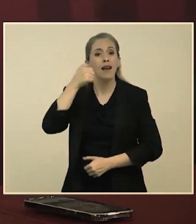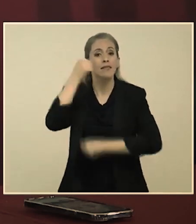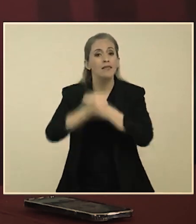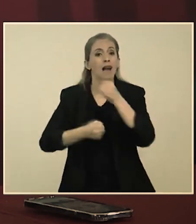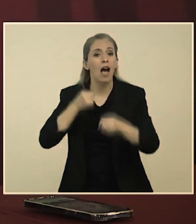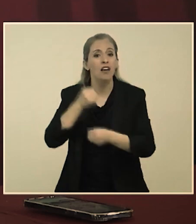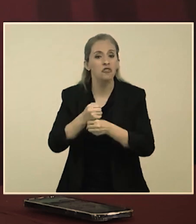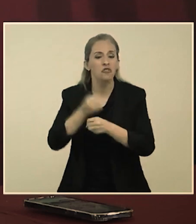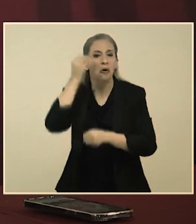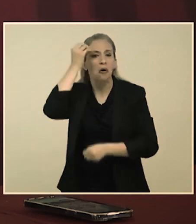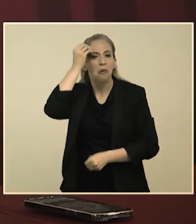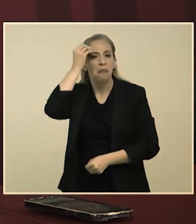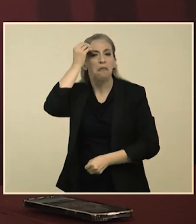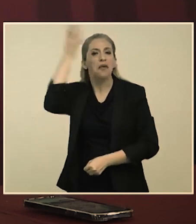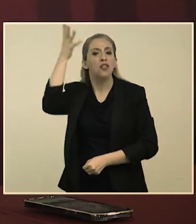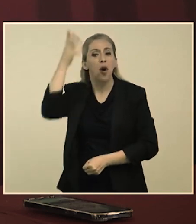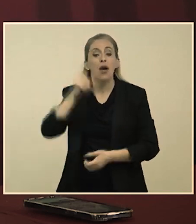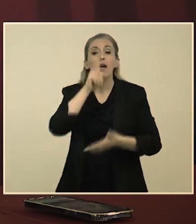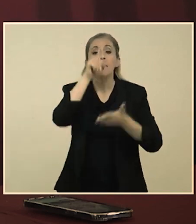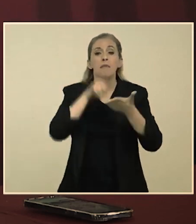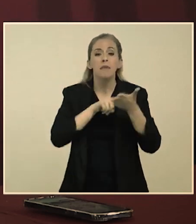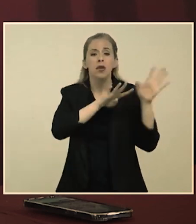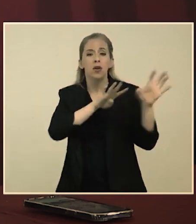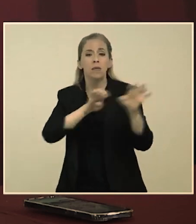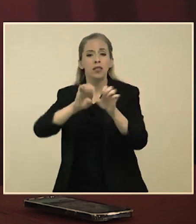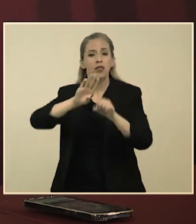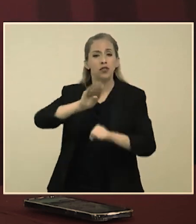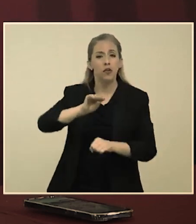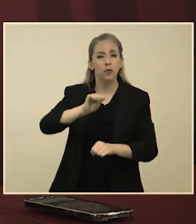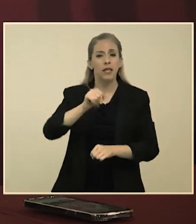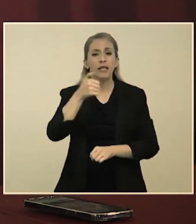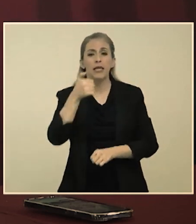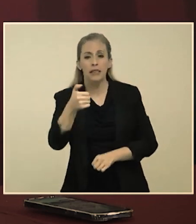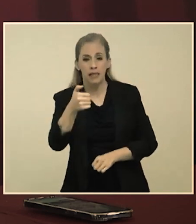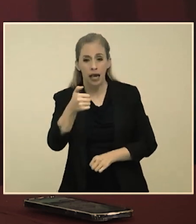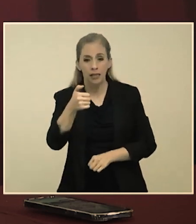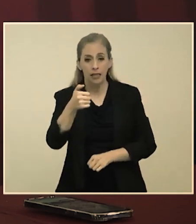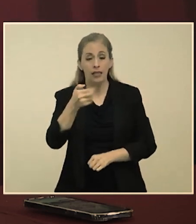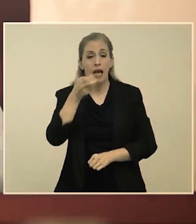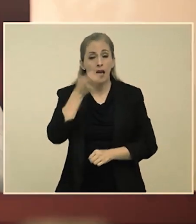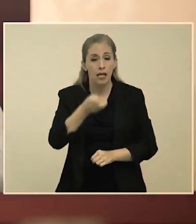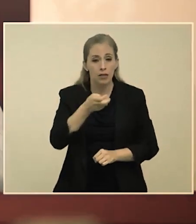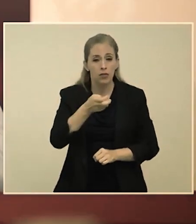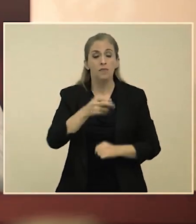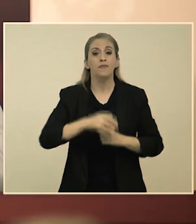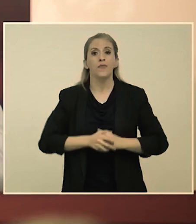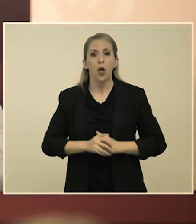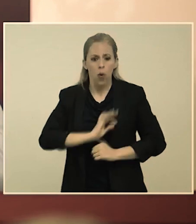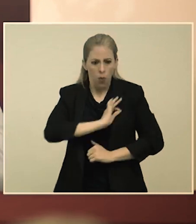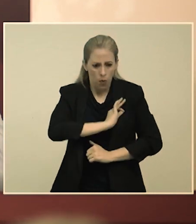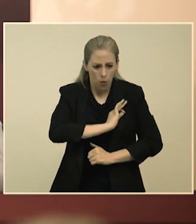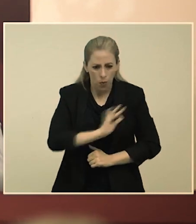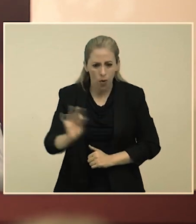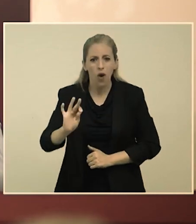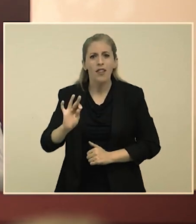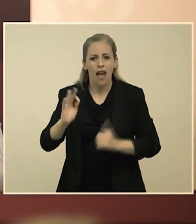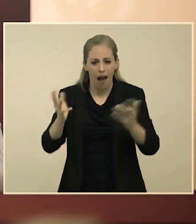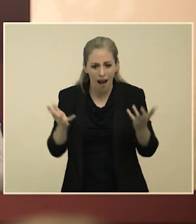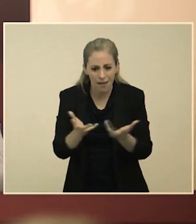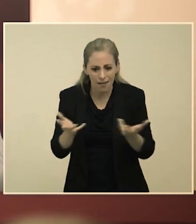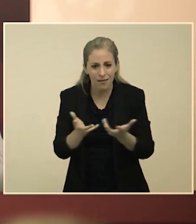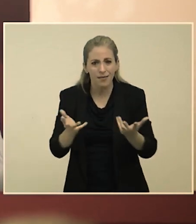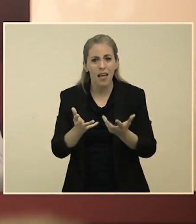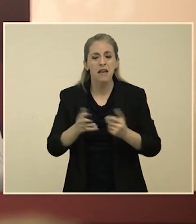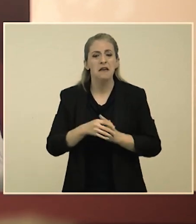Desde 1996 se tenía posibilidad jurídica, pero no había una